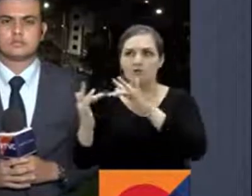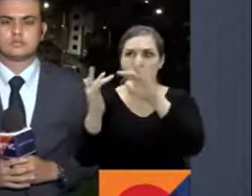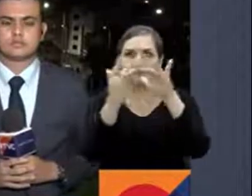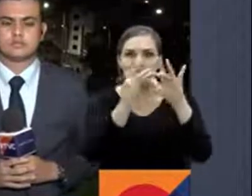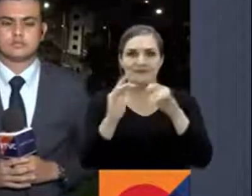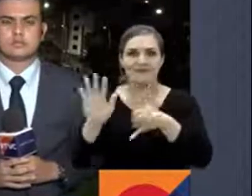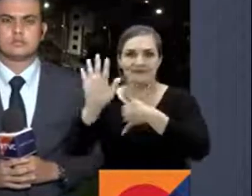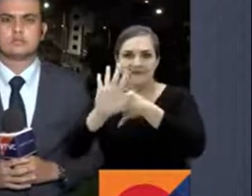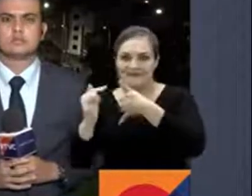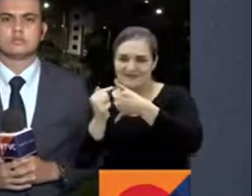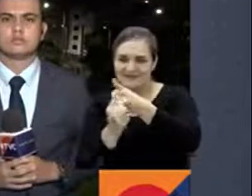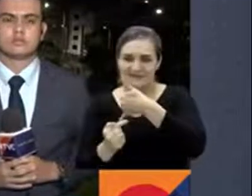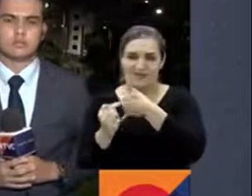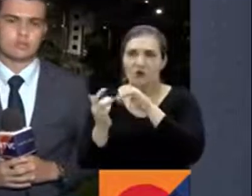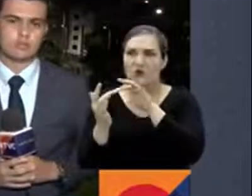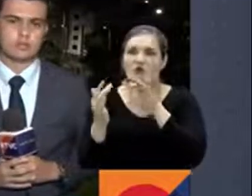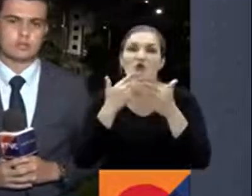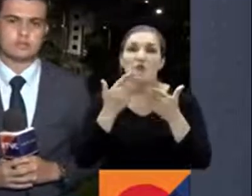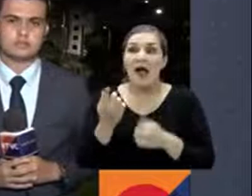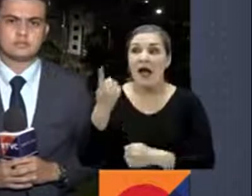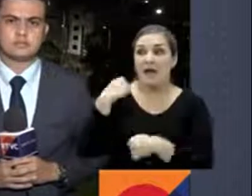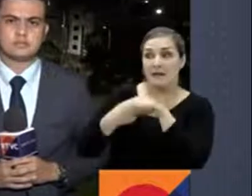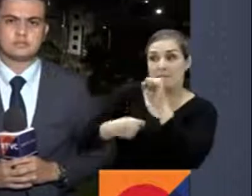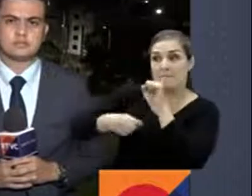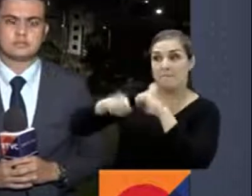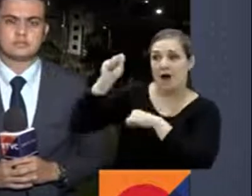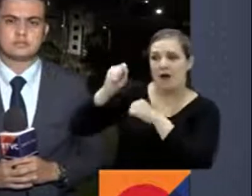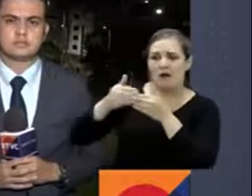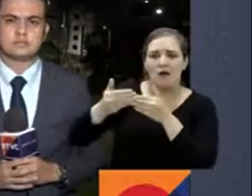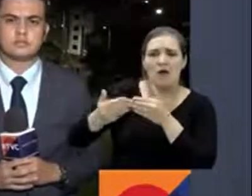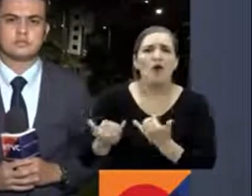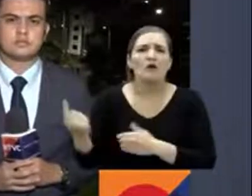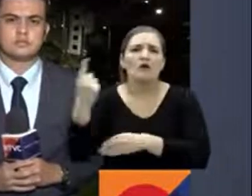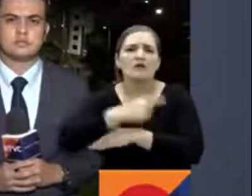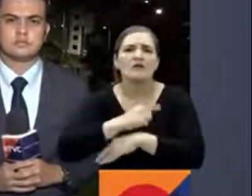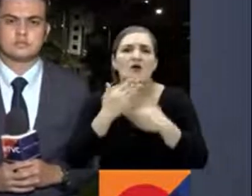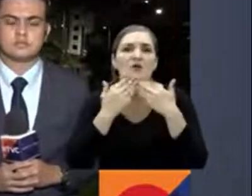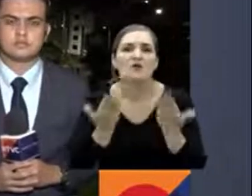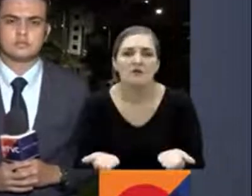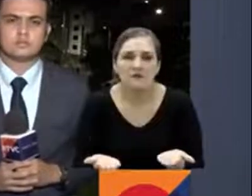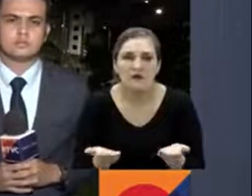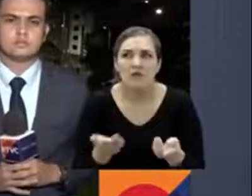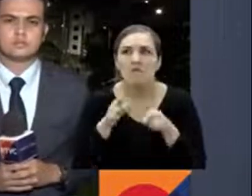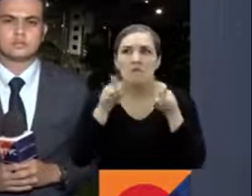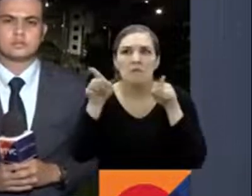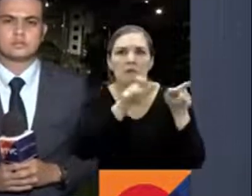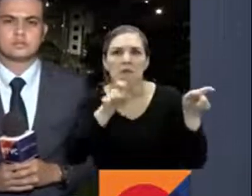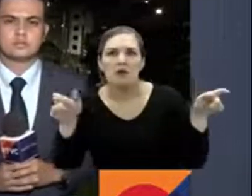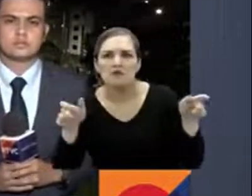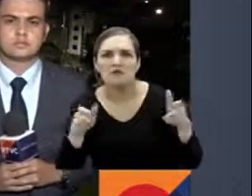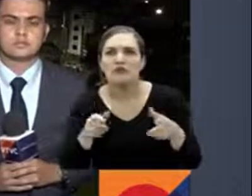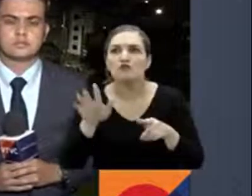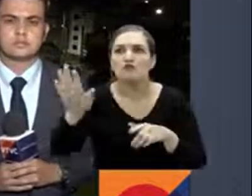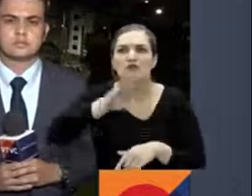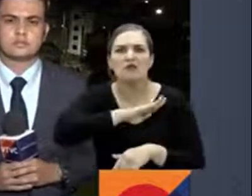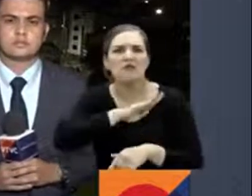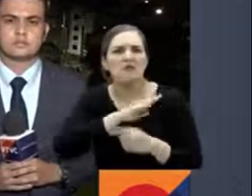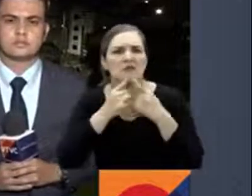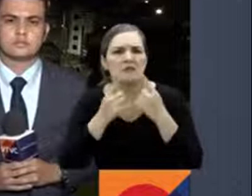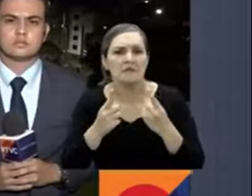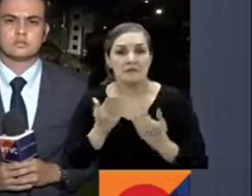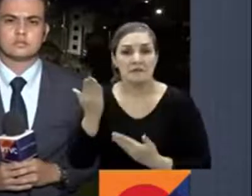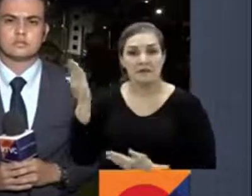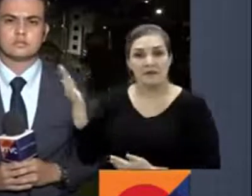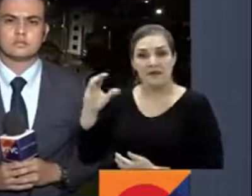conocer cómo fue el día después de la elección de Gustavo Petro como presidente de la República y la reacción de los mandatarios locales. Carlos